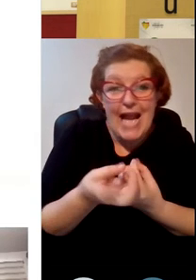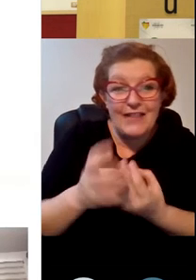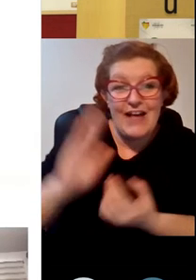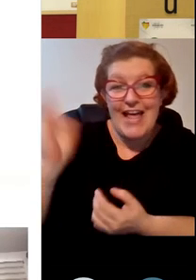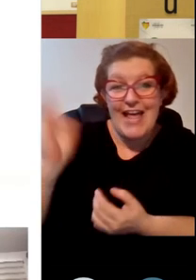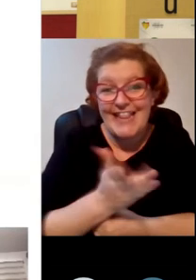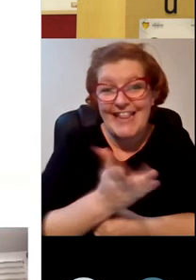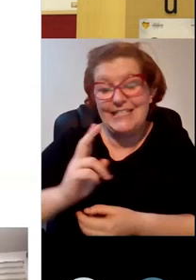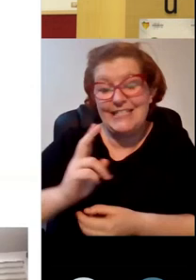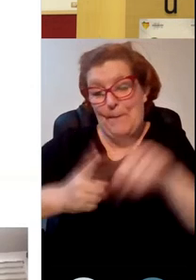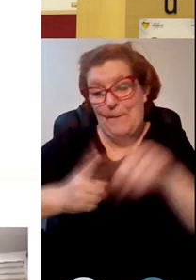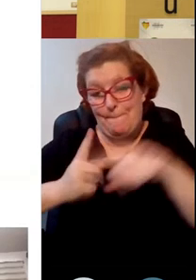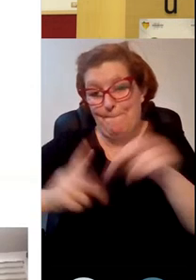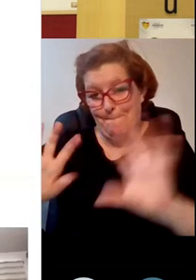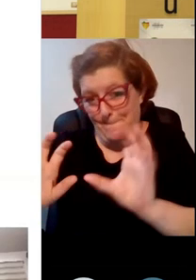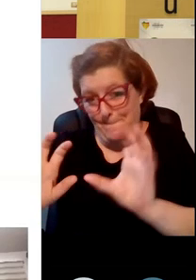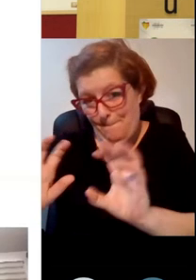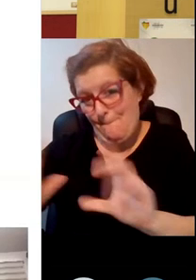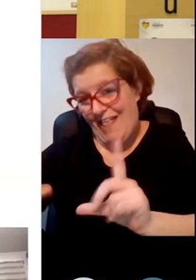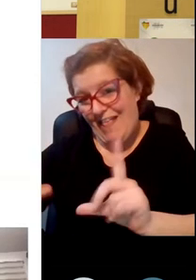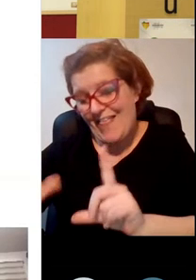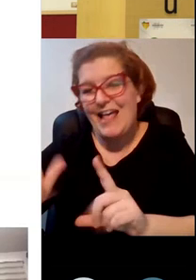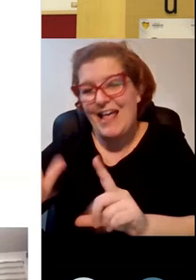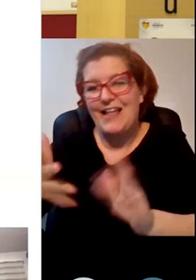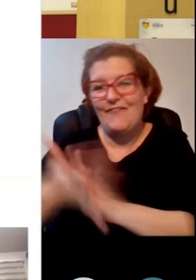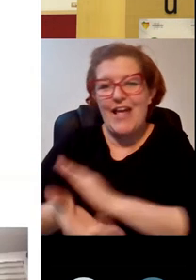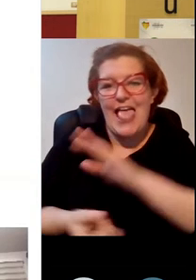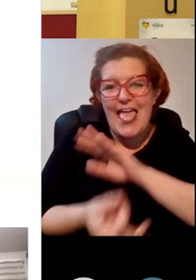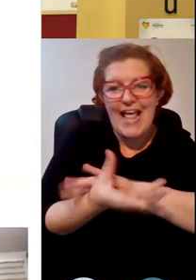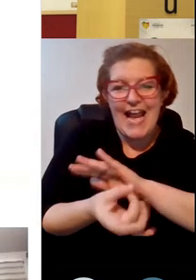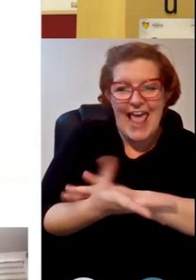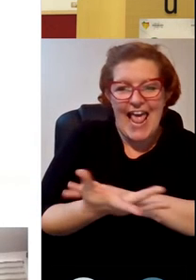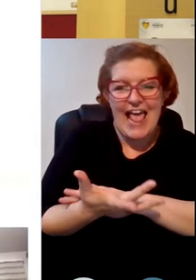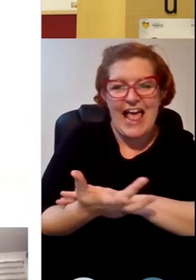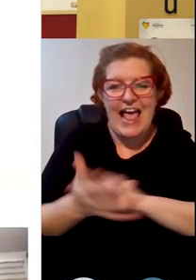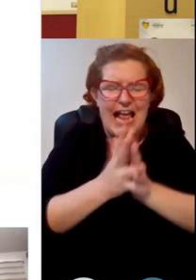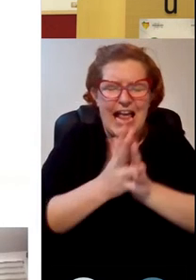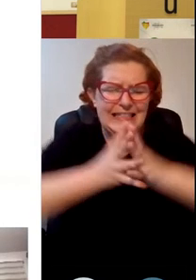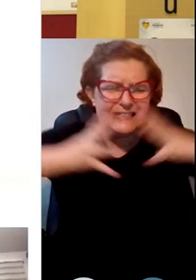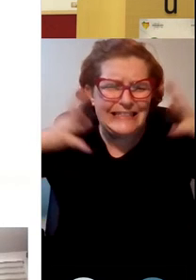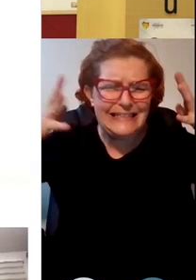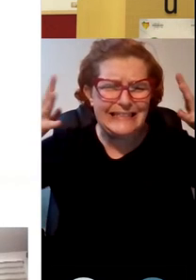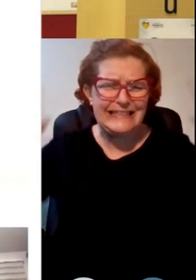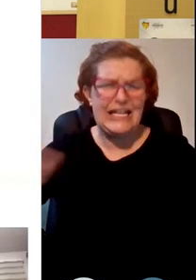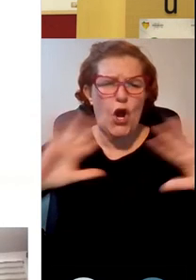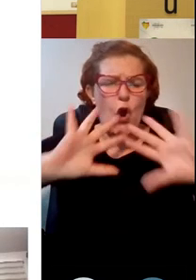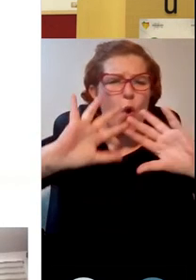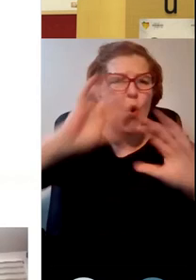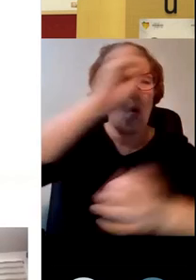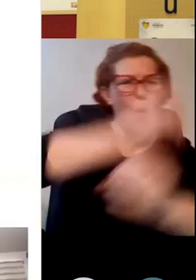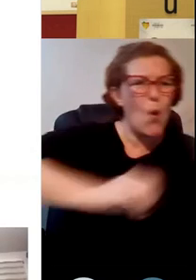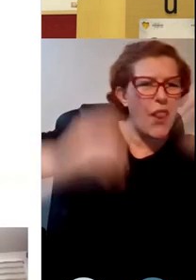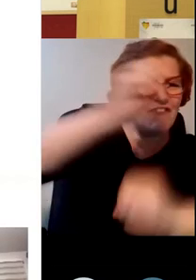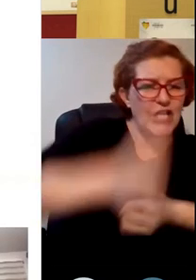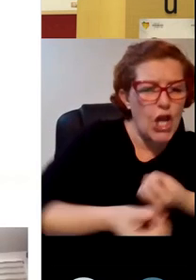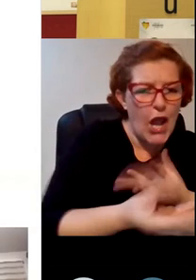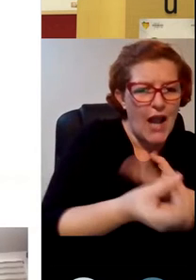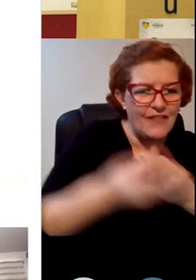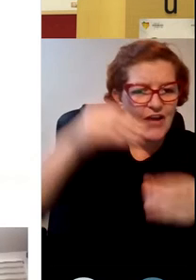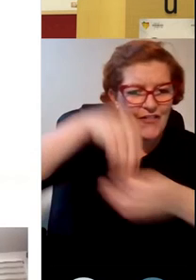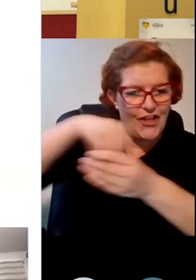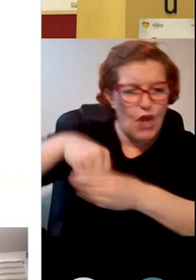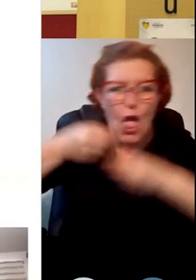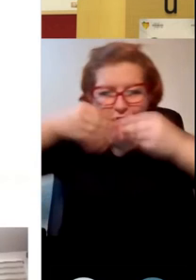una manera de contar historias basada en la creación de grandes enormes universos narrativos formados por diferentes